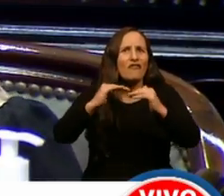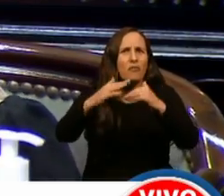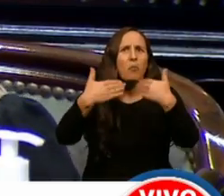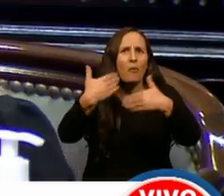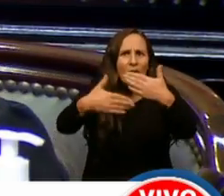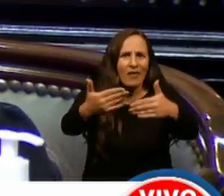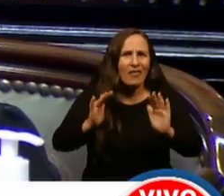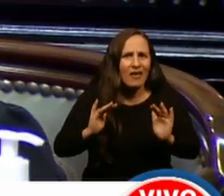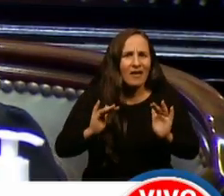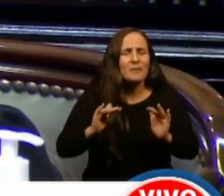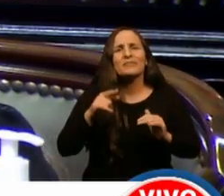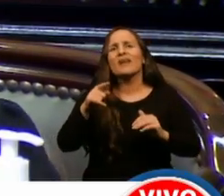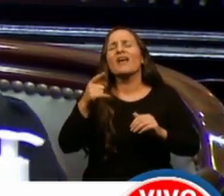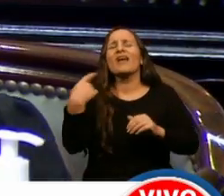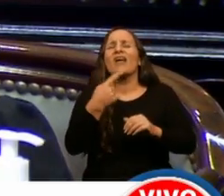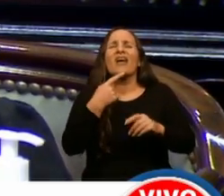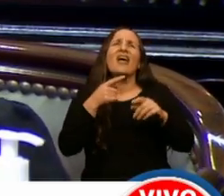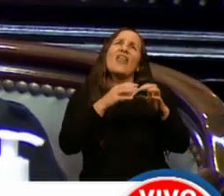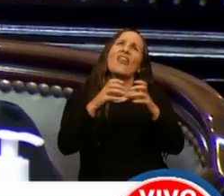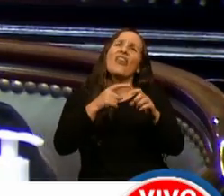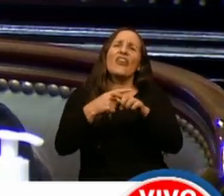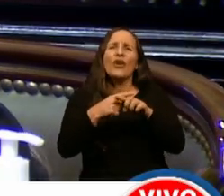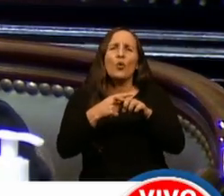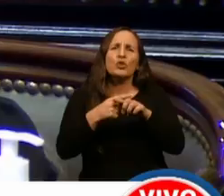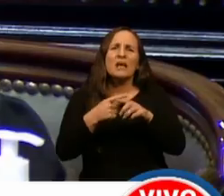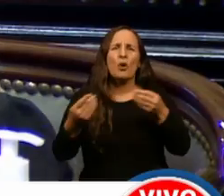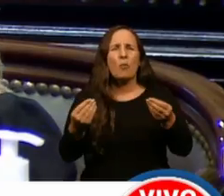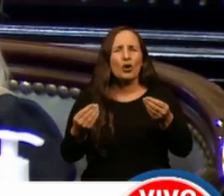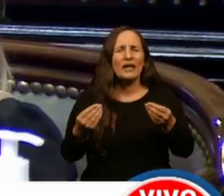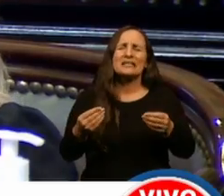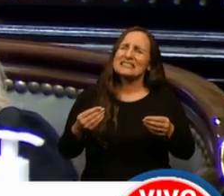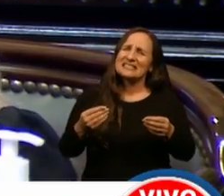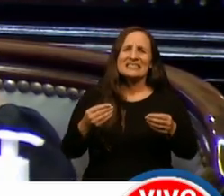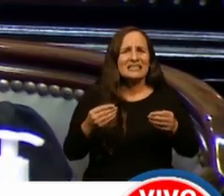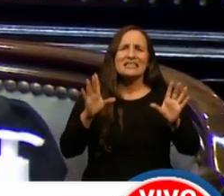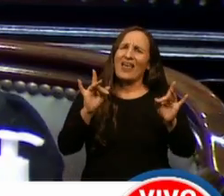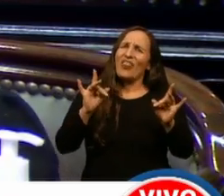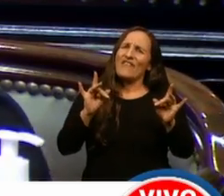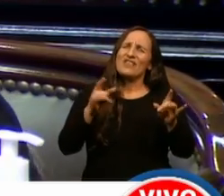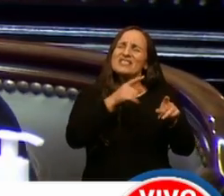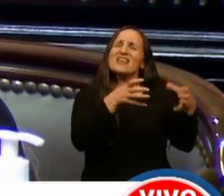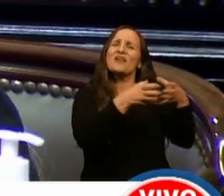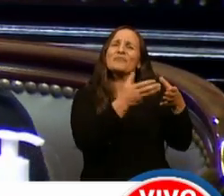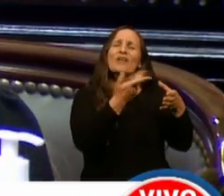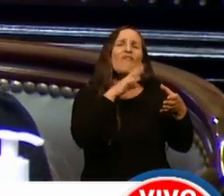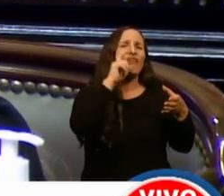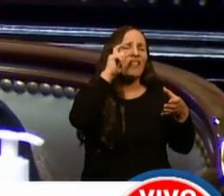país discutimos porque lamentablemente es muy difícil consensuar algo con el frente de todos es muy difícil